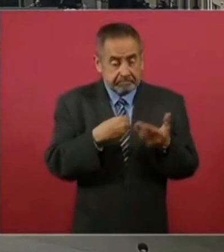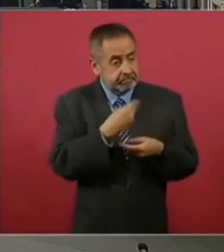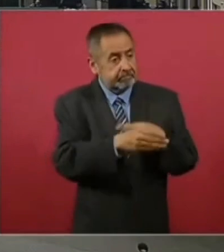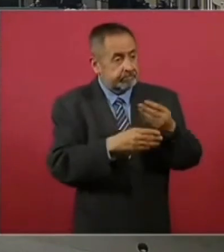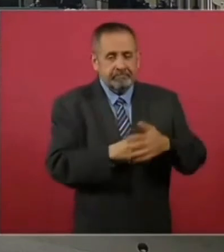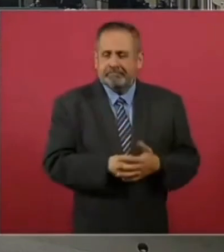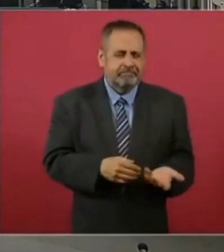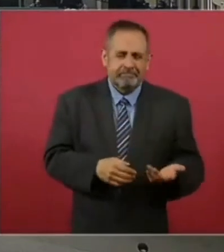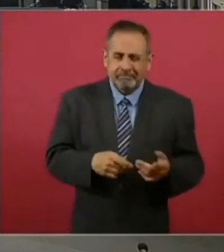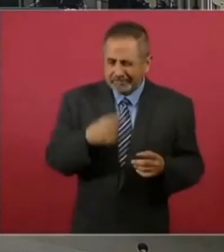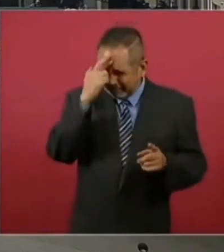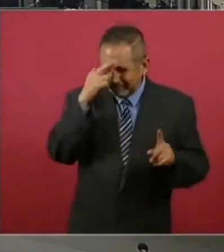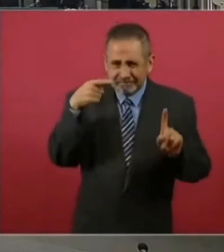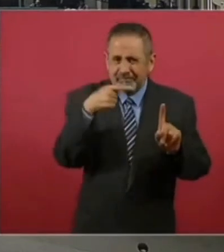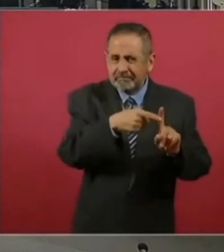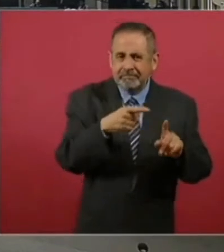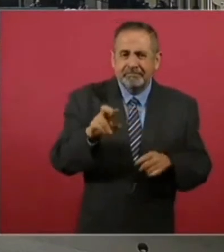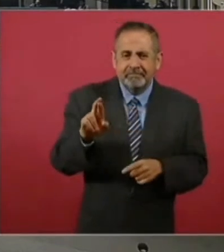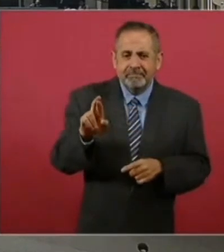a Repsol, que le dieron